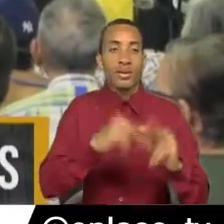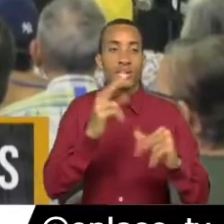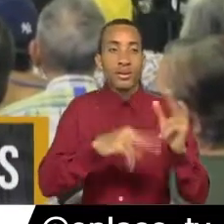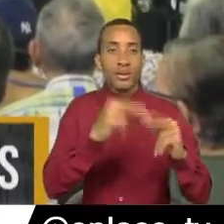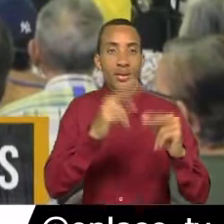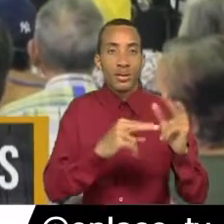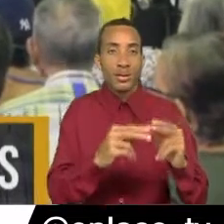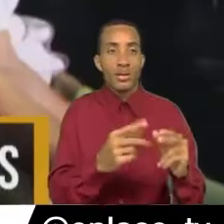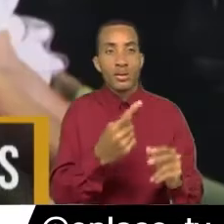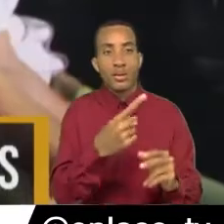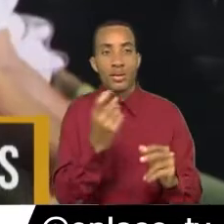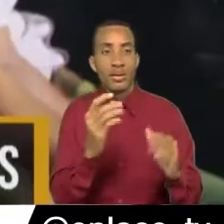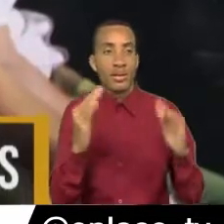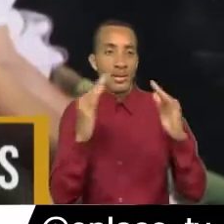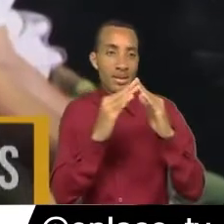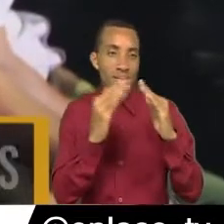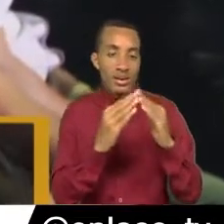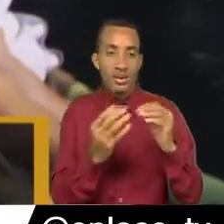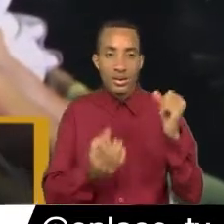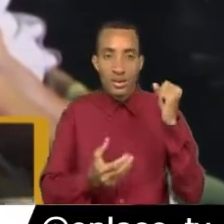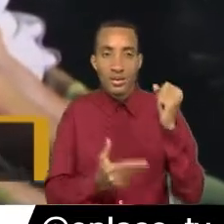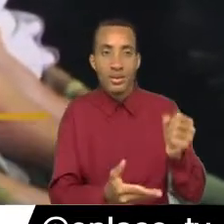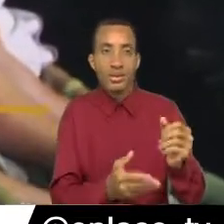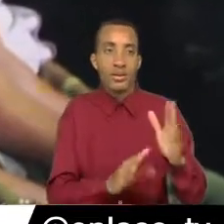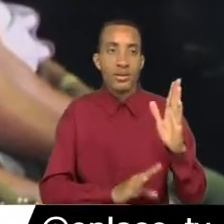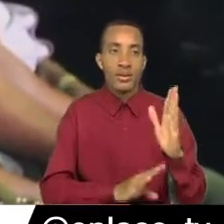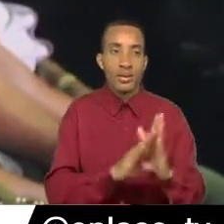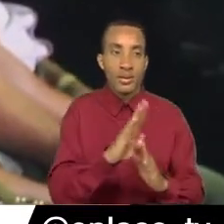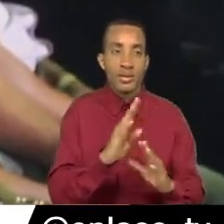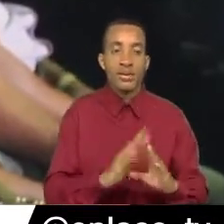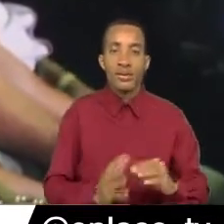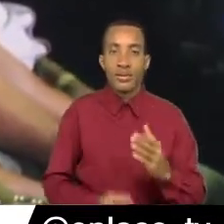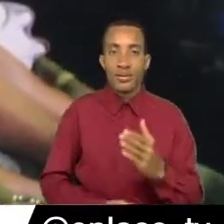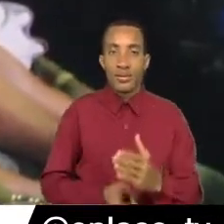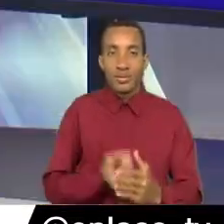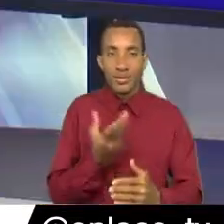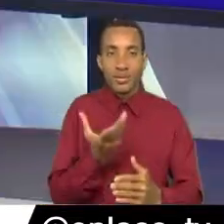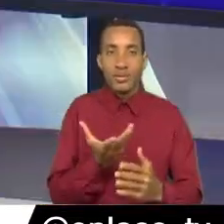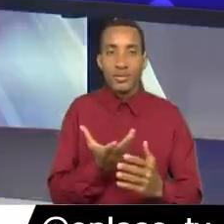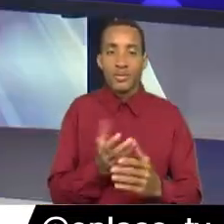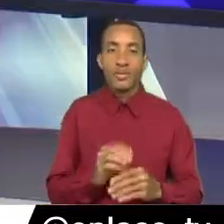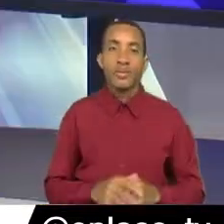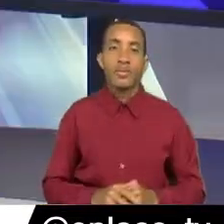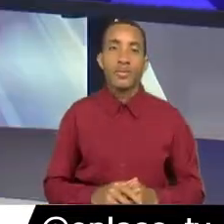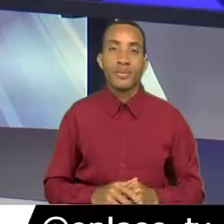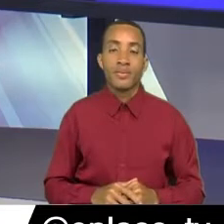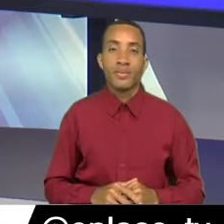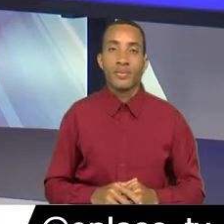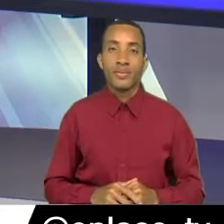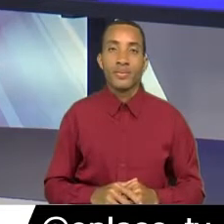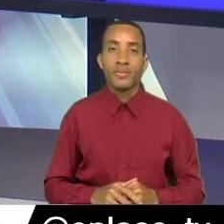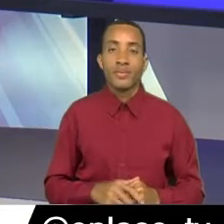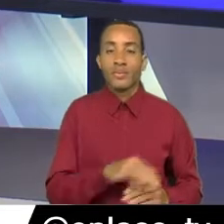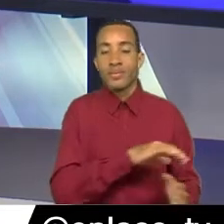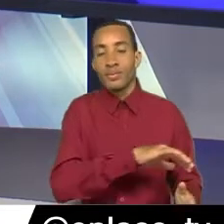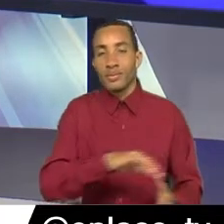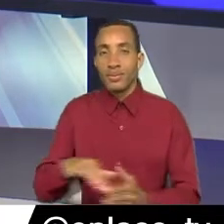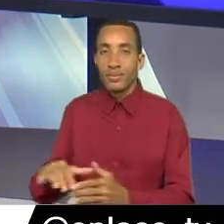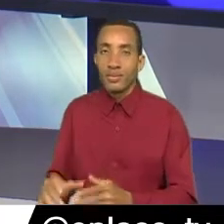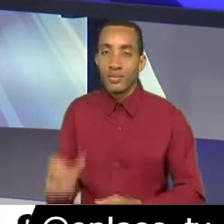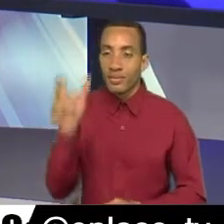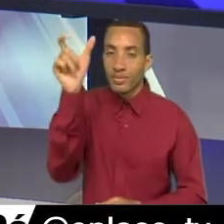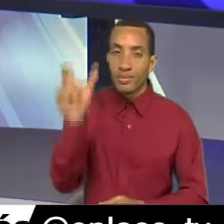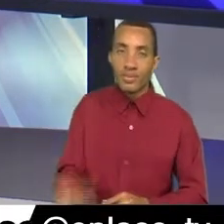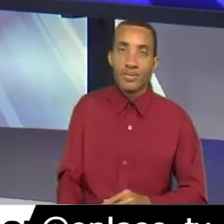Nacional aporte más recursos para el desarrollo del sector productivo del municipio. El representante a la Cámara por